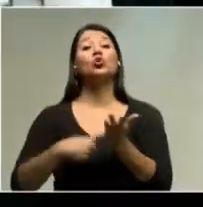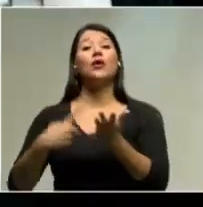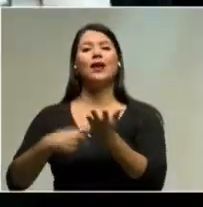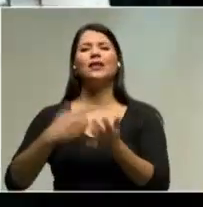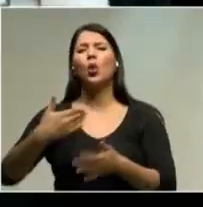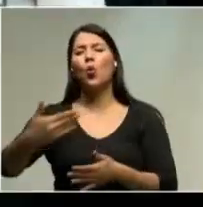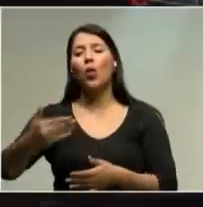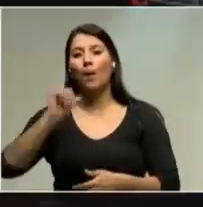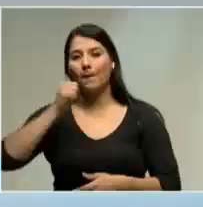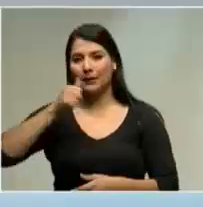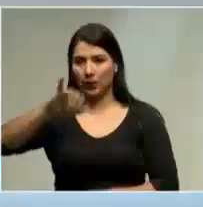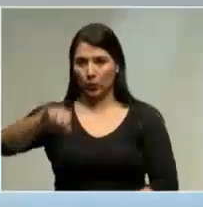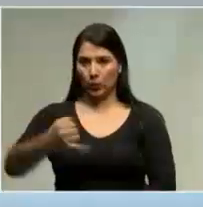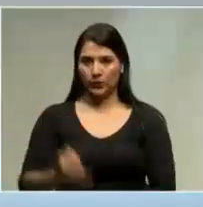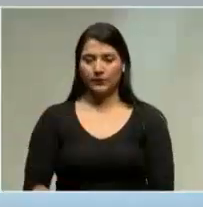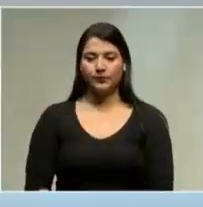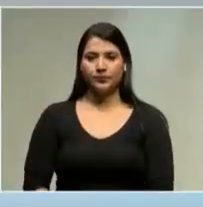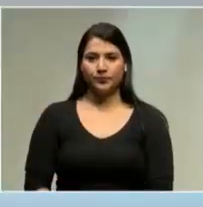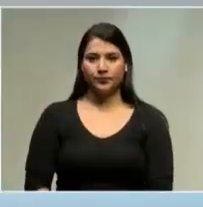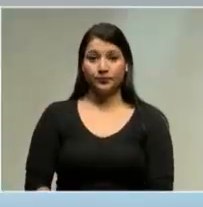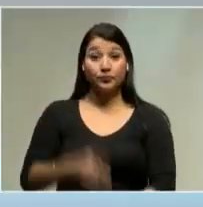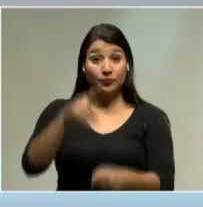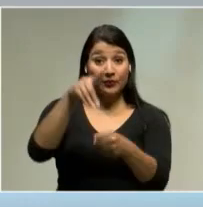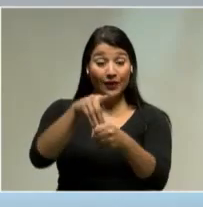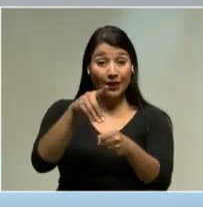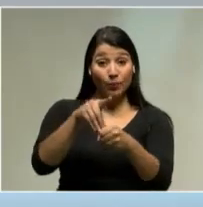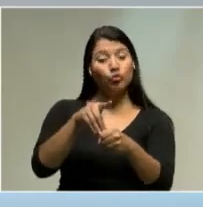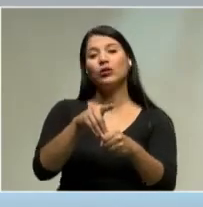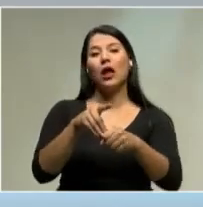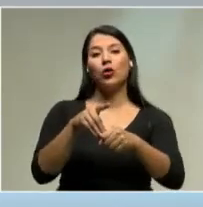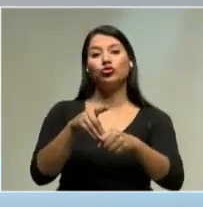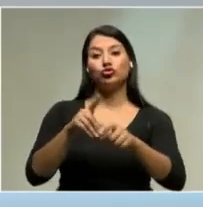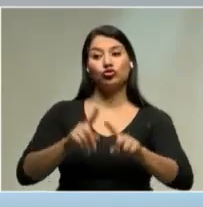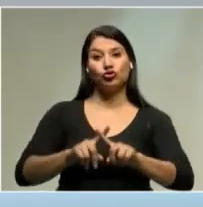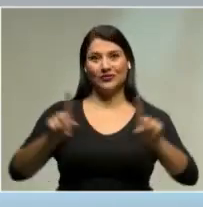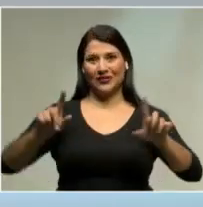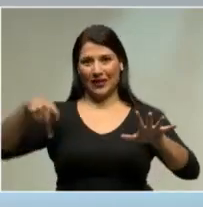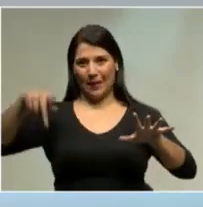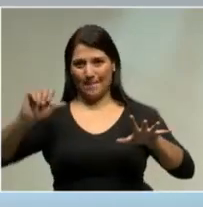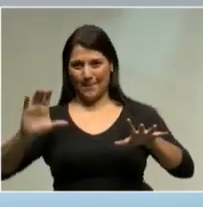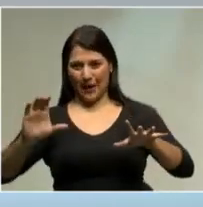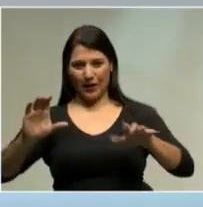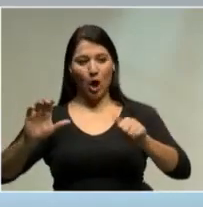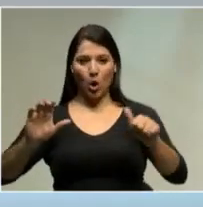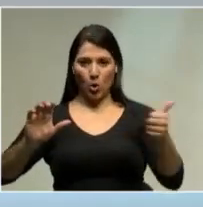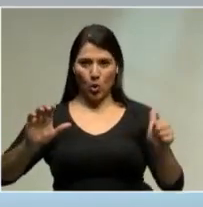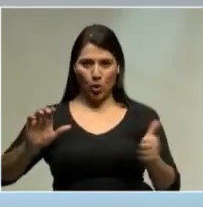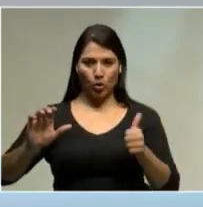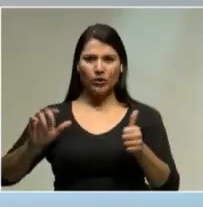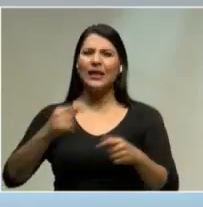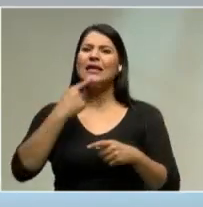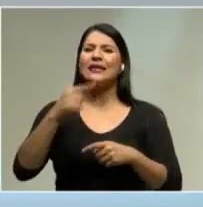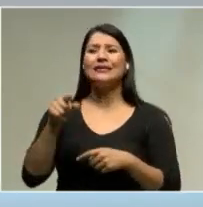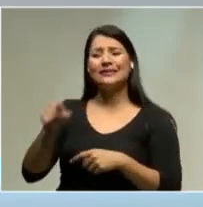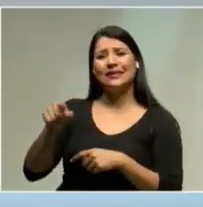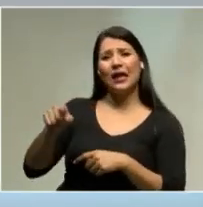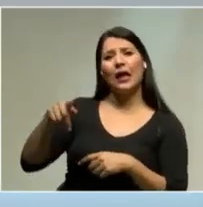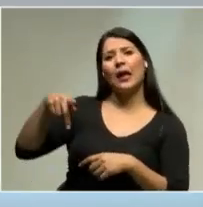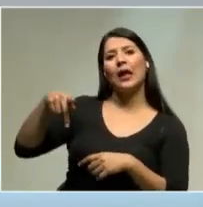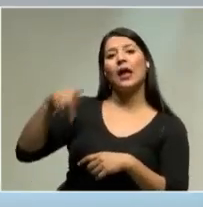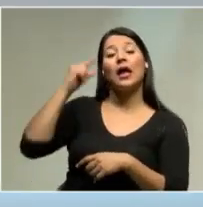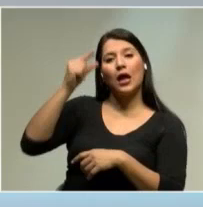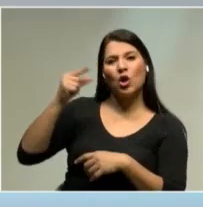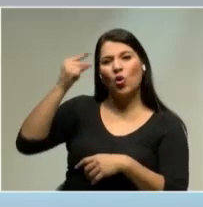para este jueves. Los diputados de oposición responsabilizan al Poder Ejecutivo del estancamiento que sufre